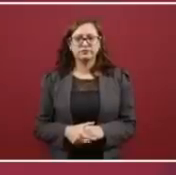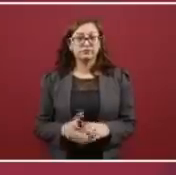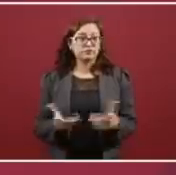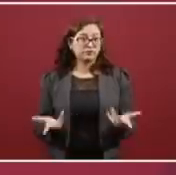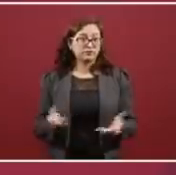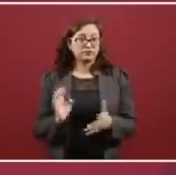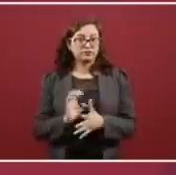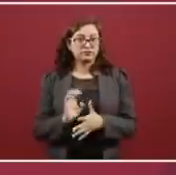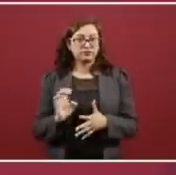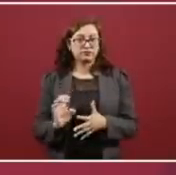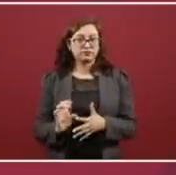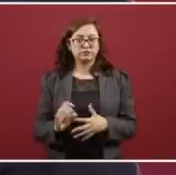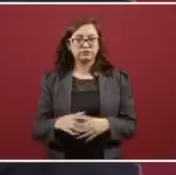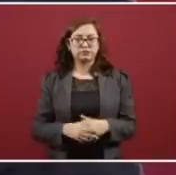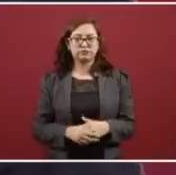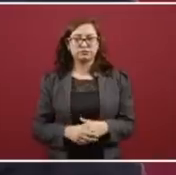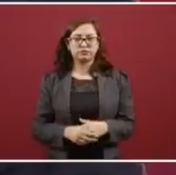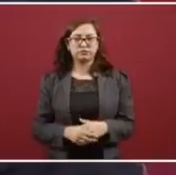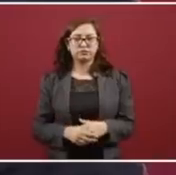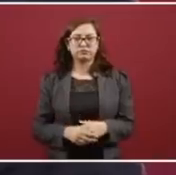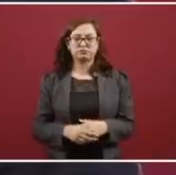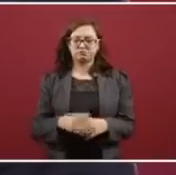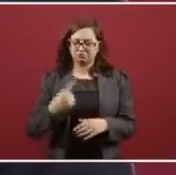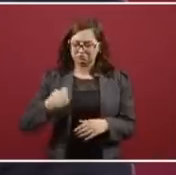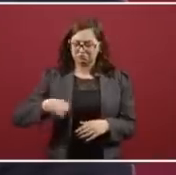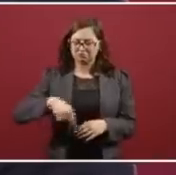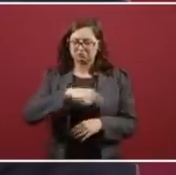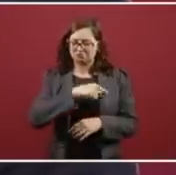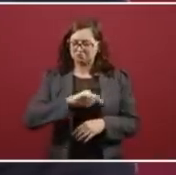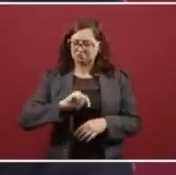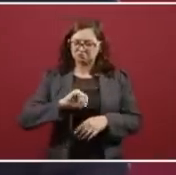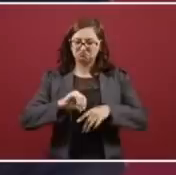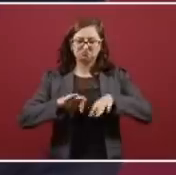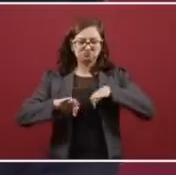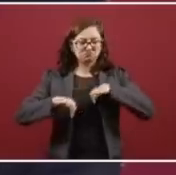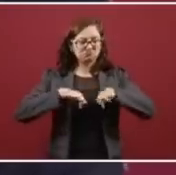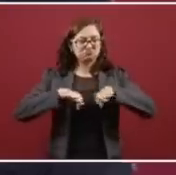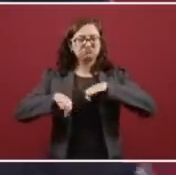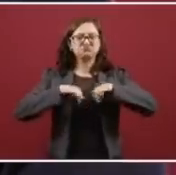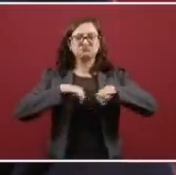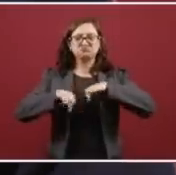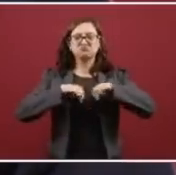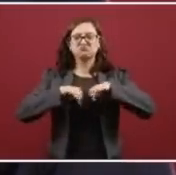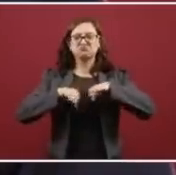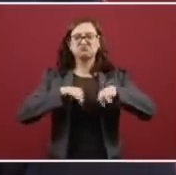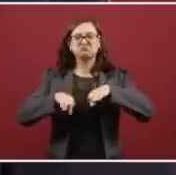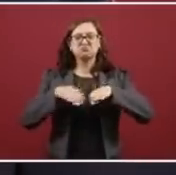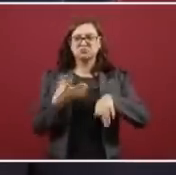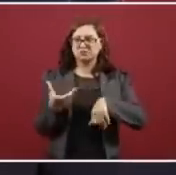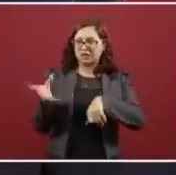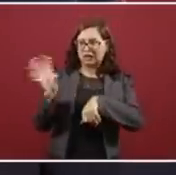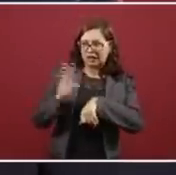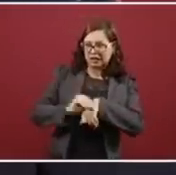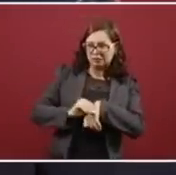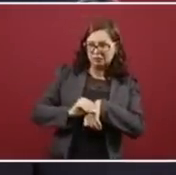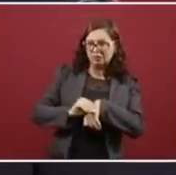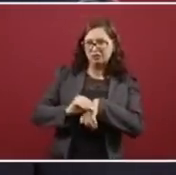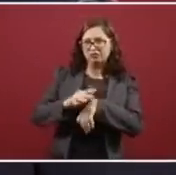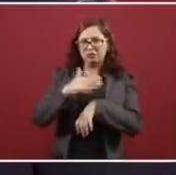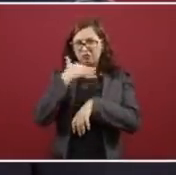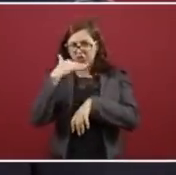entonces si estamos trabajando en eso y no se permite a